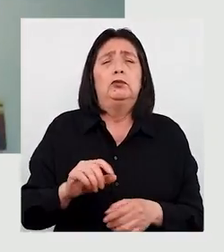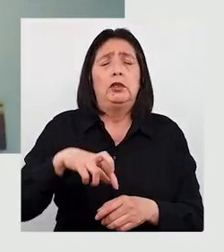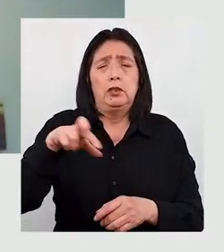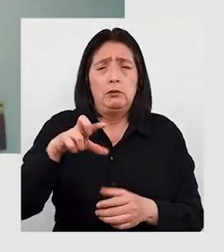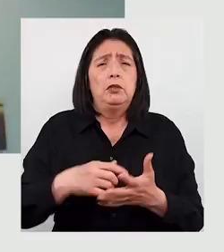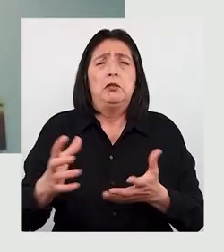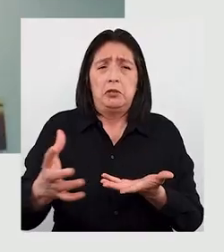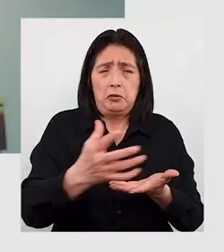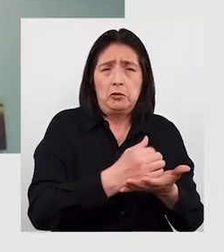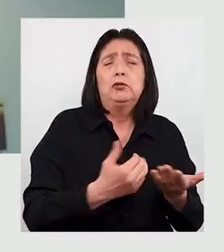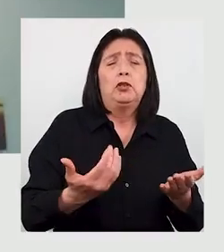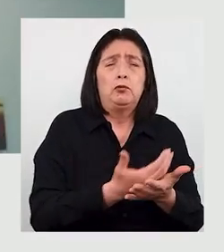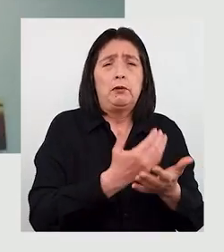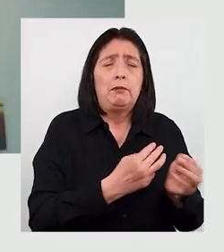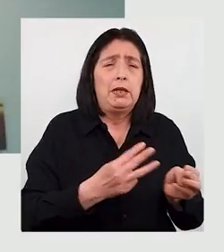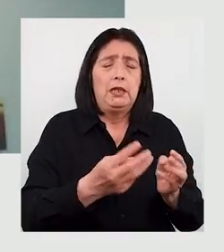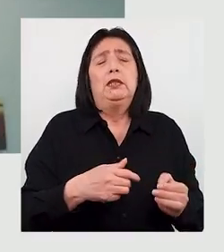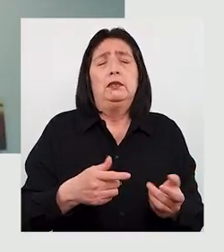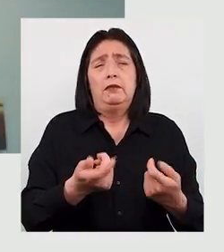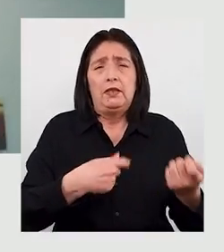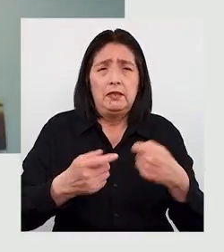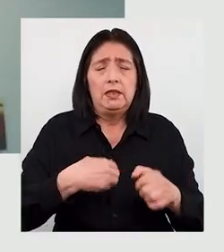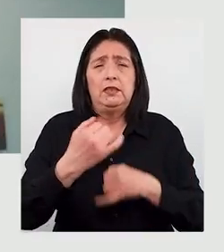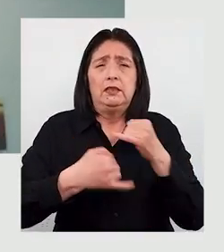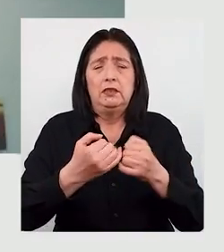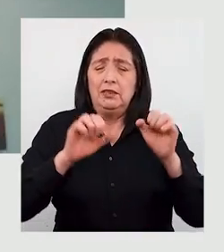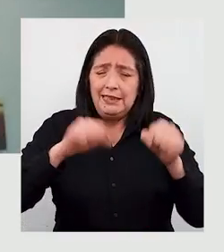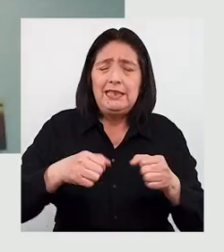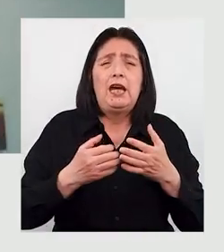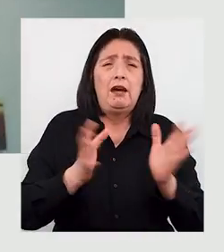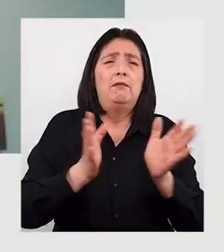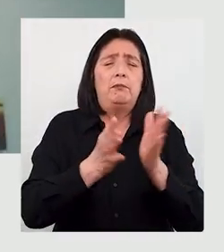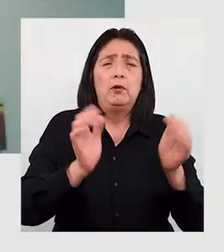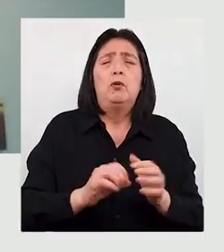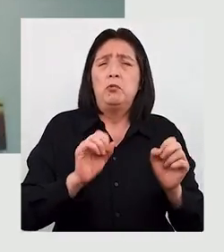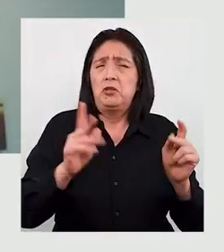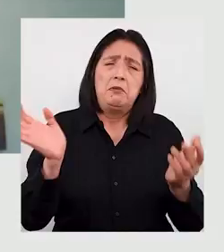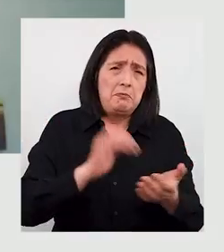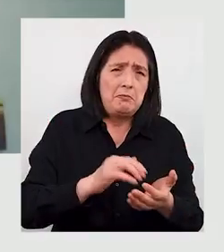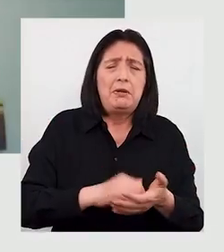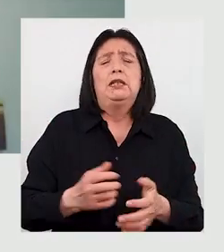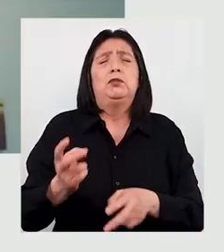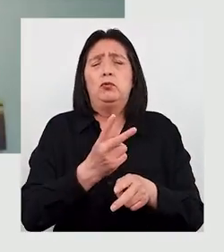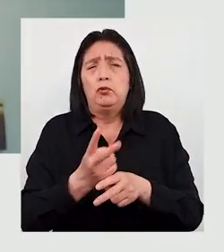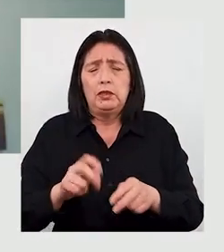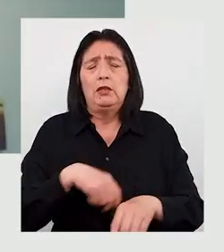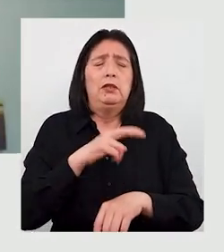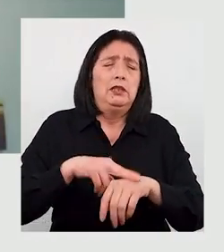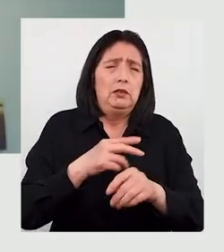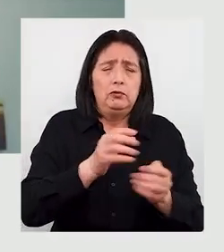estas nuevas dinámicas del comercio internacional y abren oportunidades para una mayor sostenibilidad